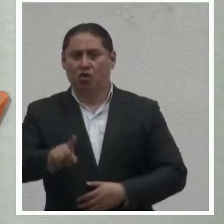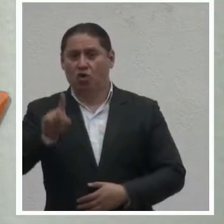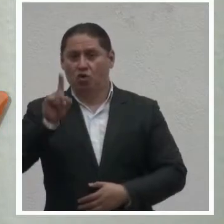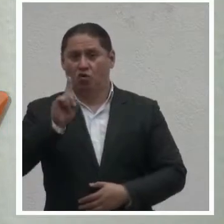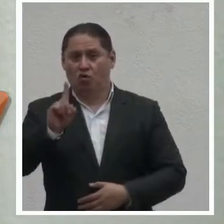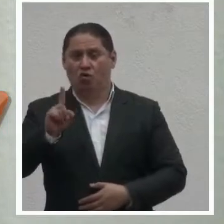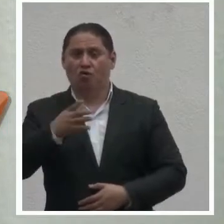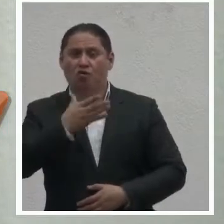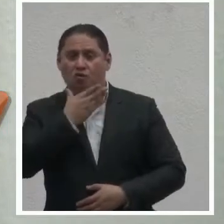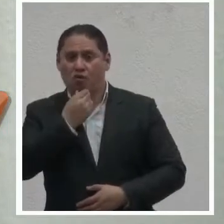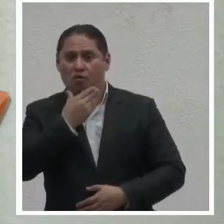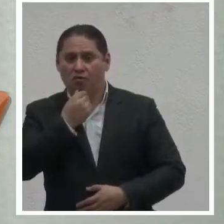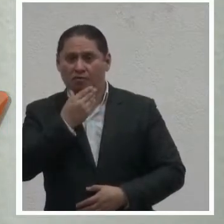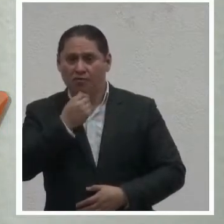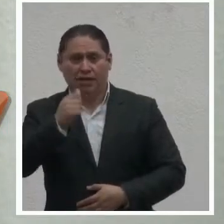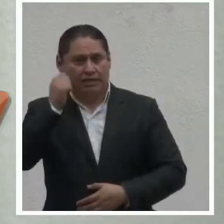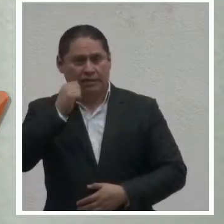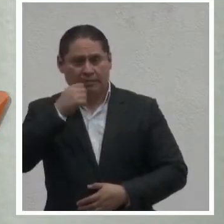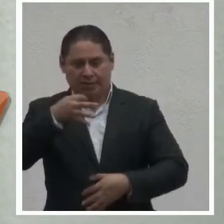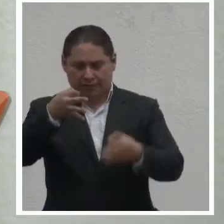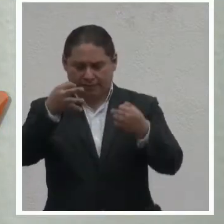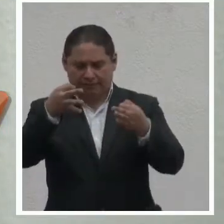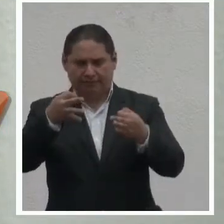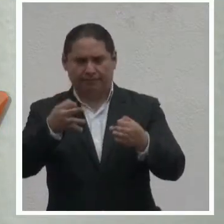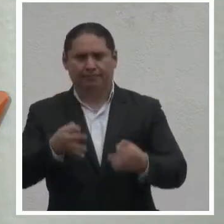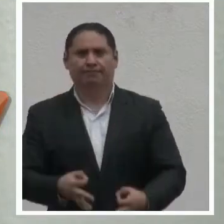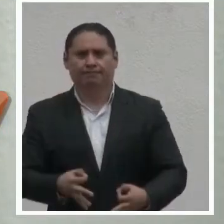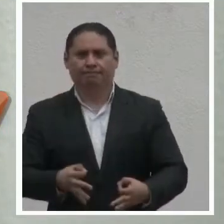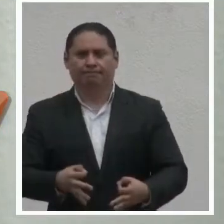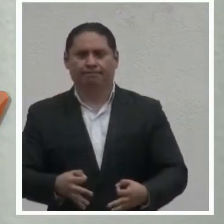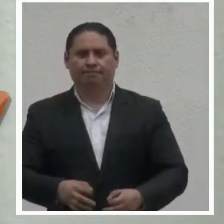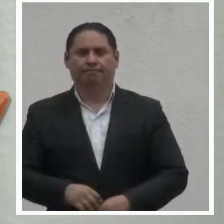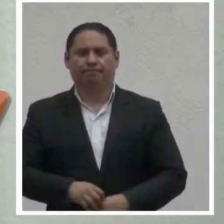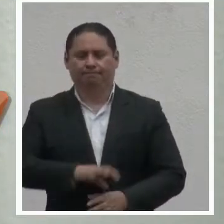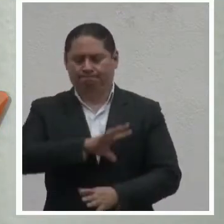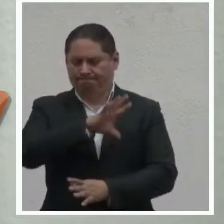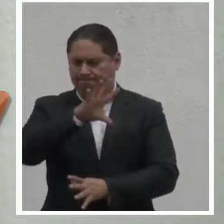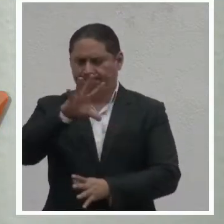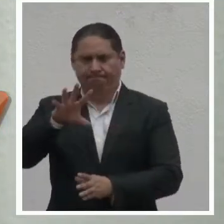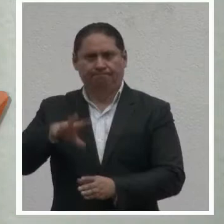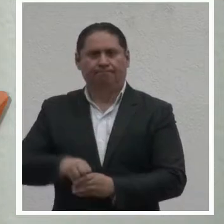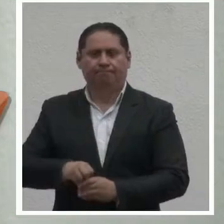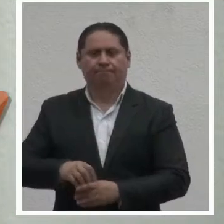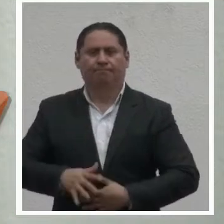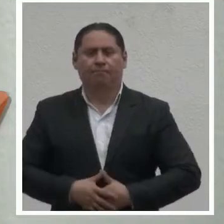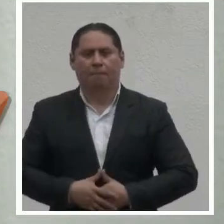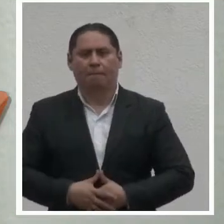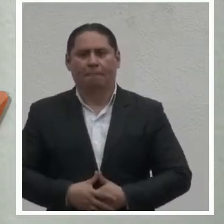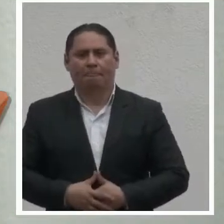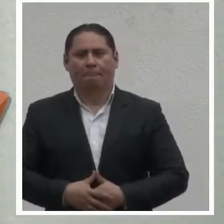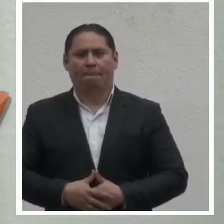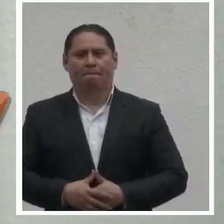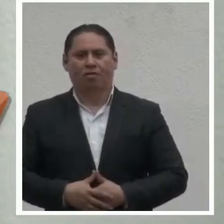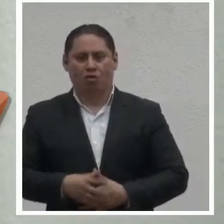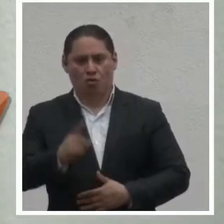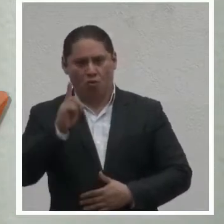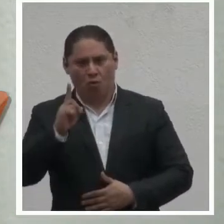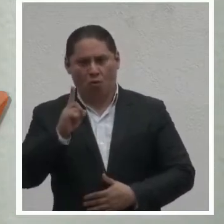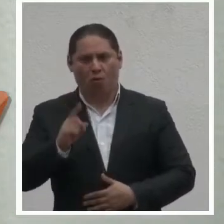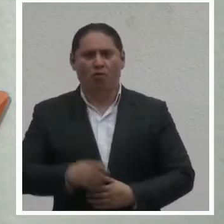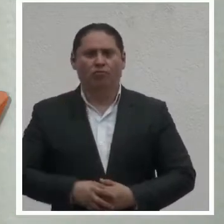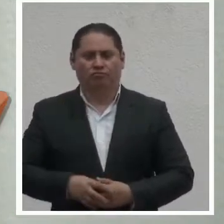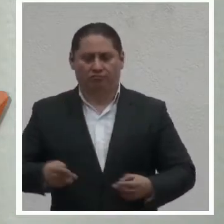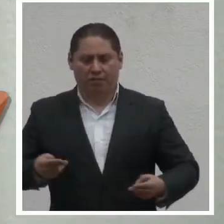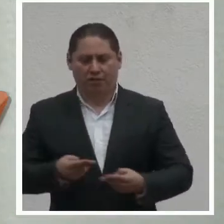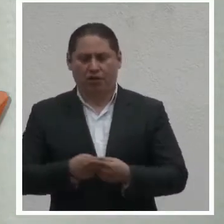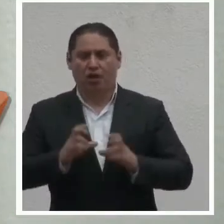revolucionario íntegro, un hombre en toda la dimensión del héroe, un gran chiapaneco y